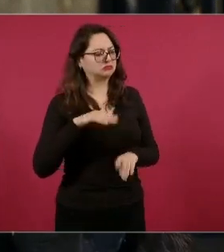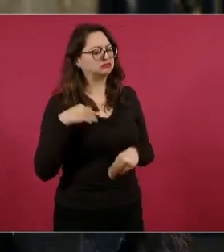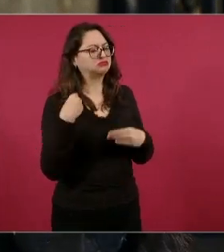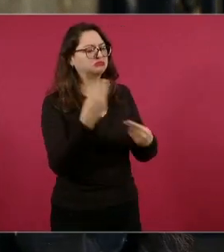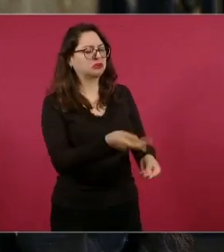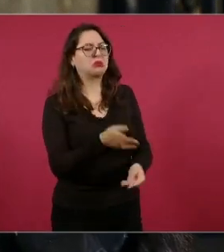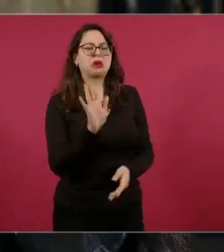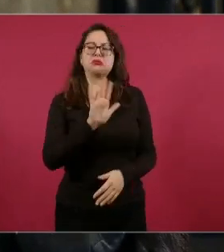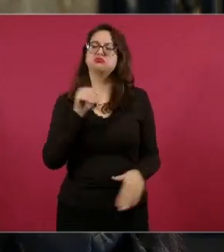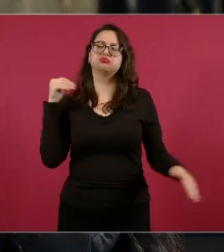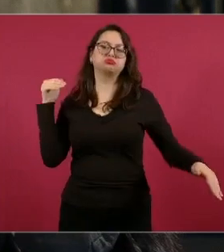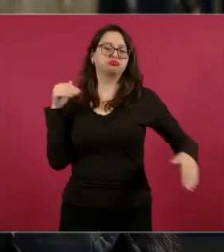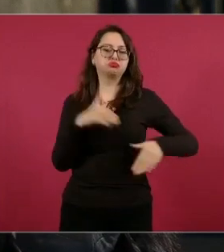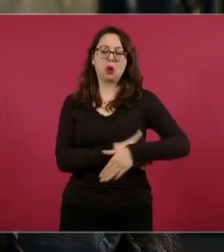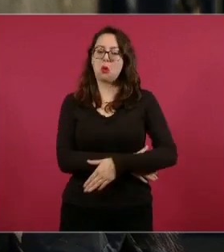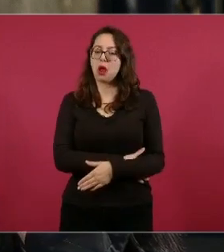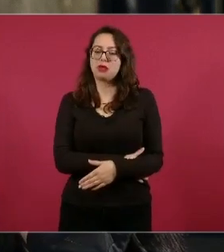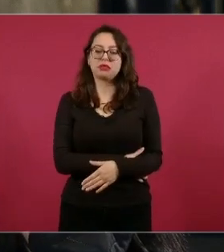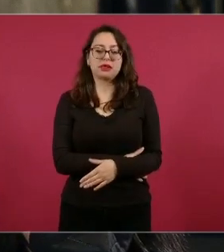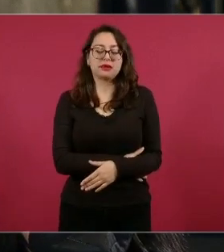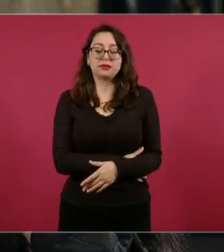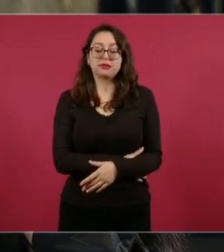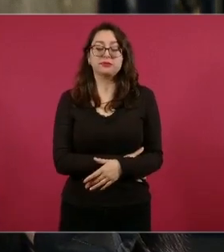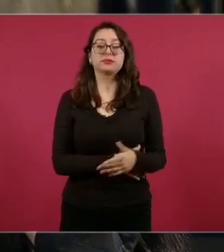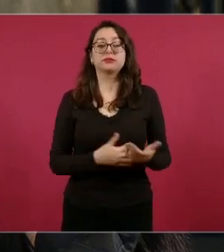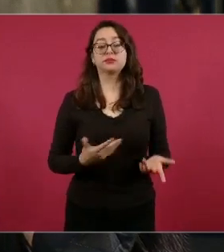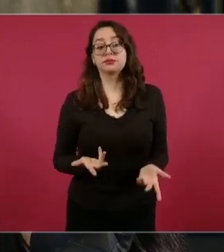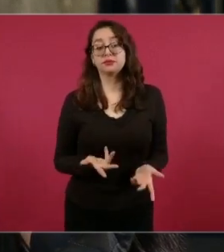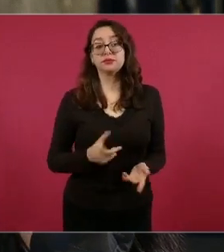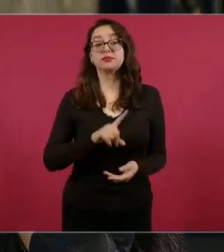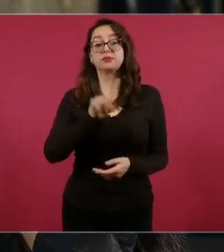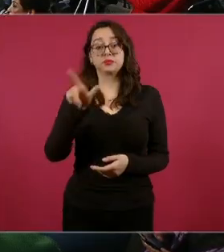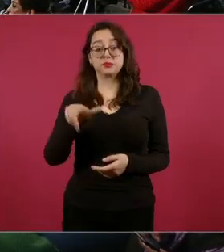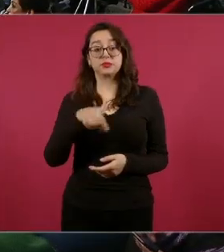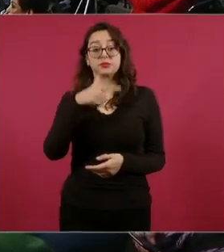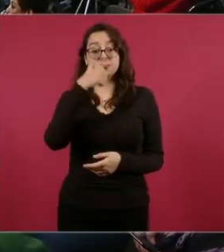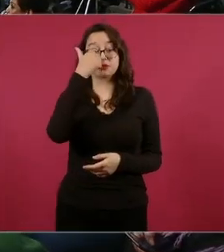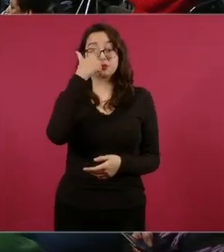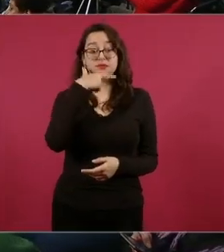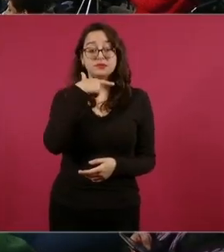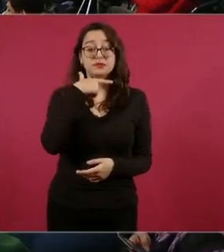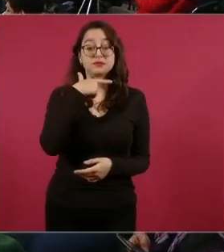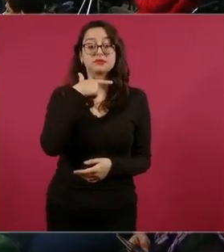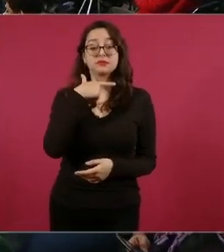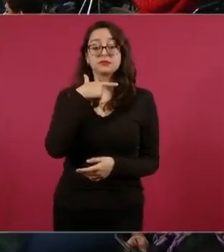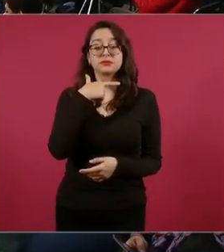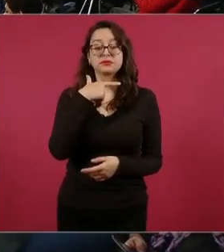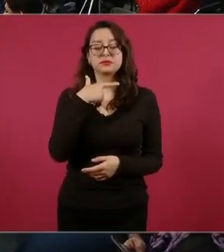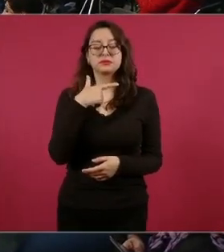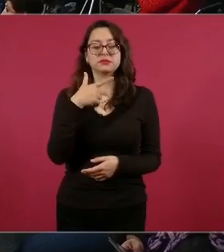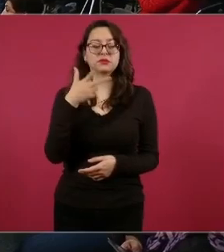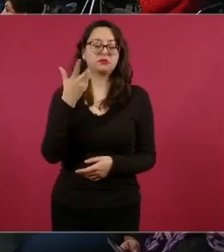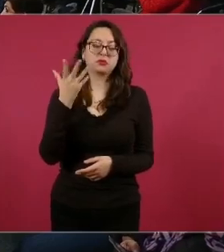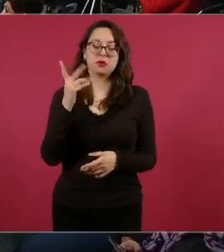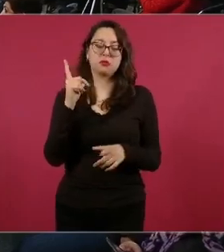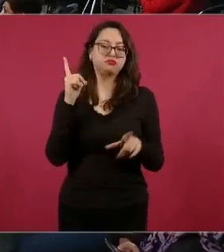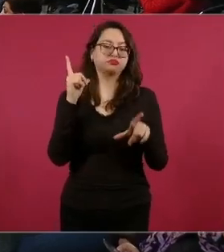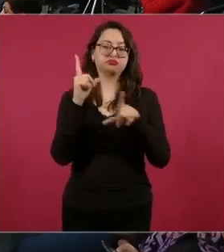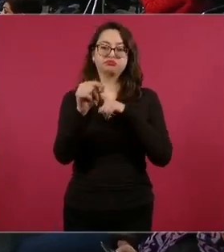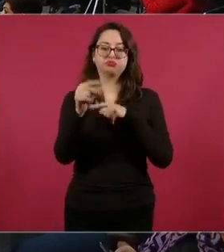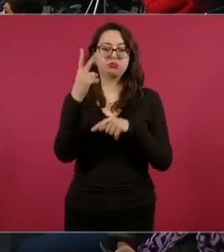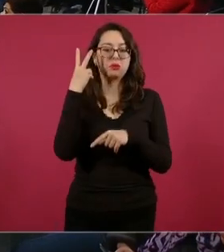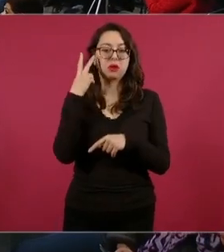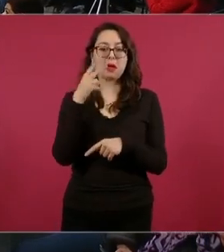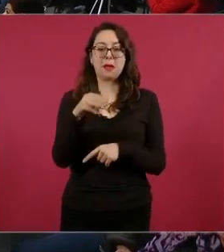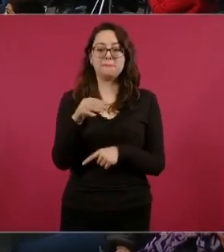guardé. Entonces ya en la noche se fue, viajamos a Magdalena